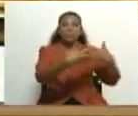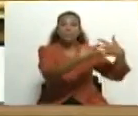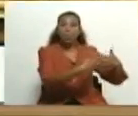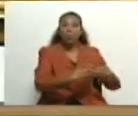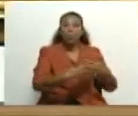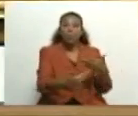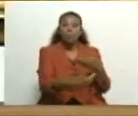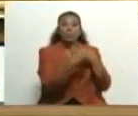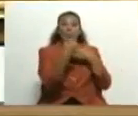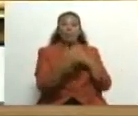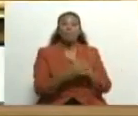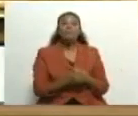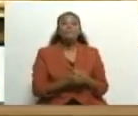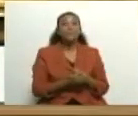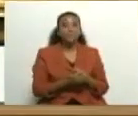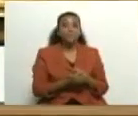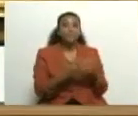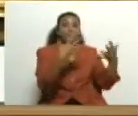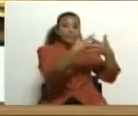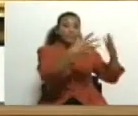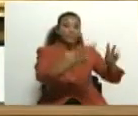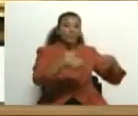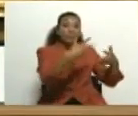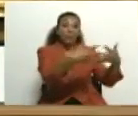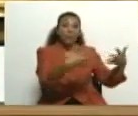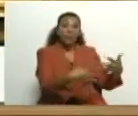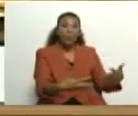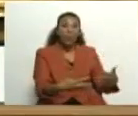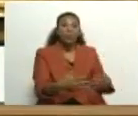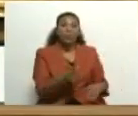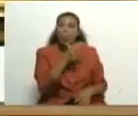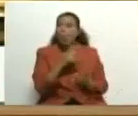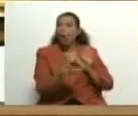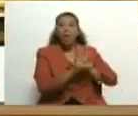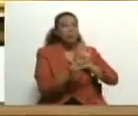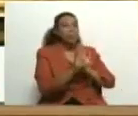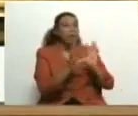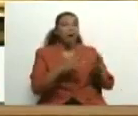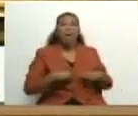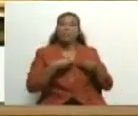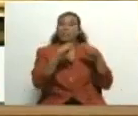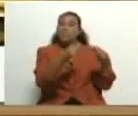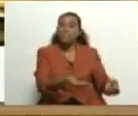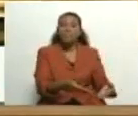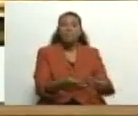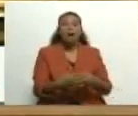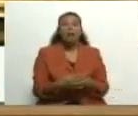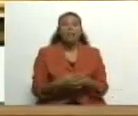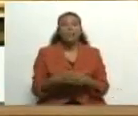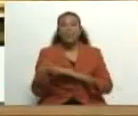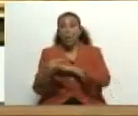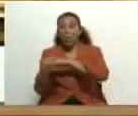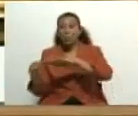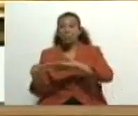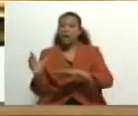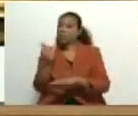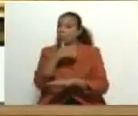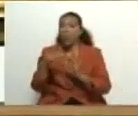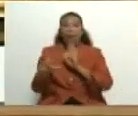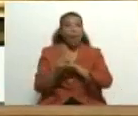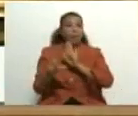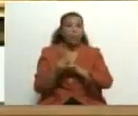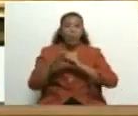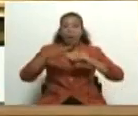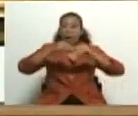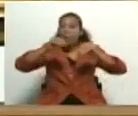Estado de los Estados Unidos de América sobre las ilícitas concesiones otorgadas por la República Cooperativa de Guyana en